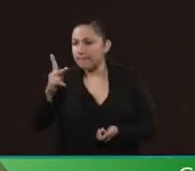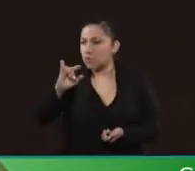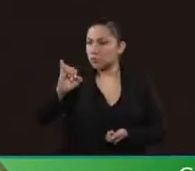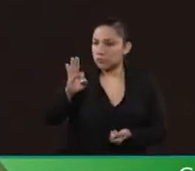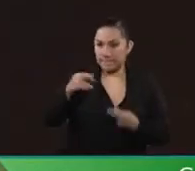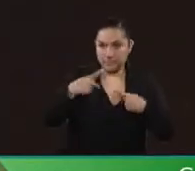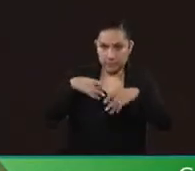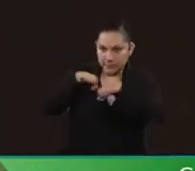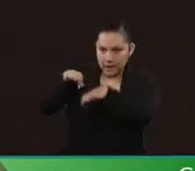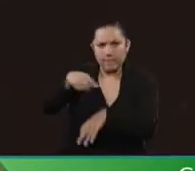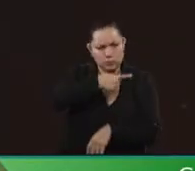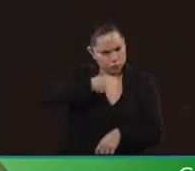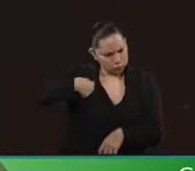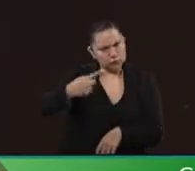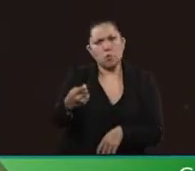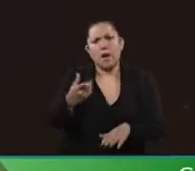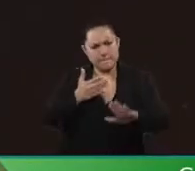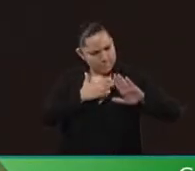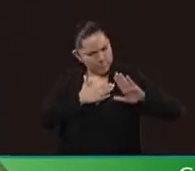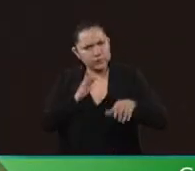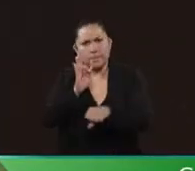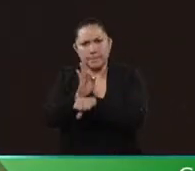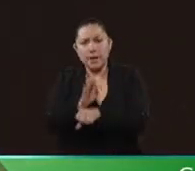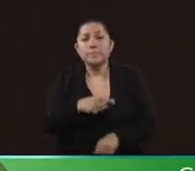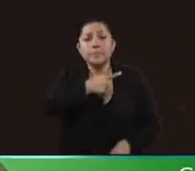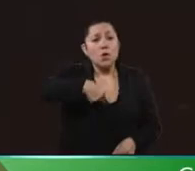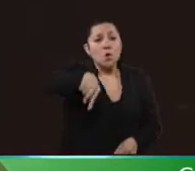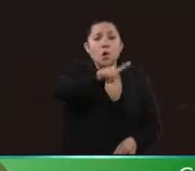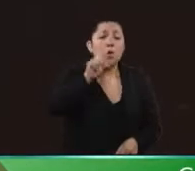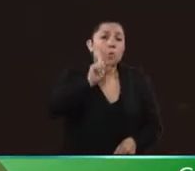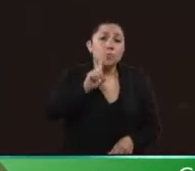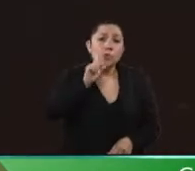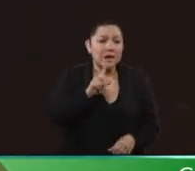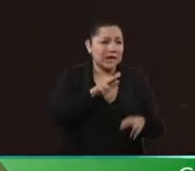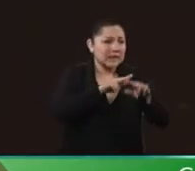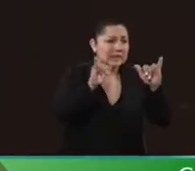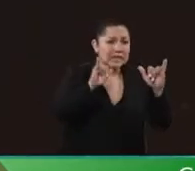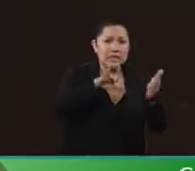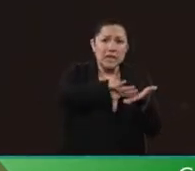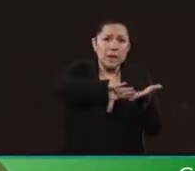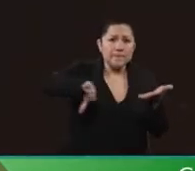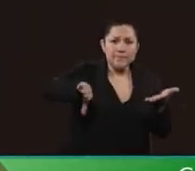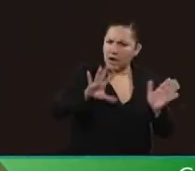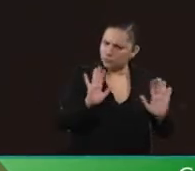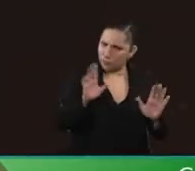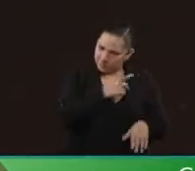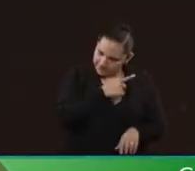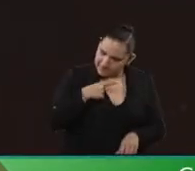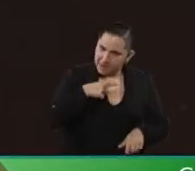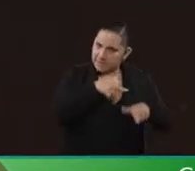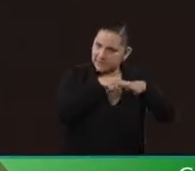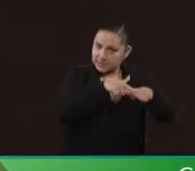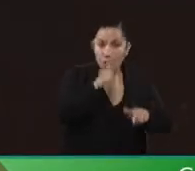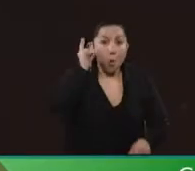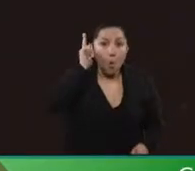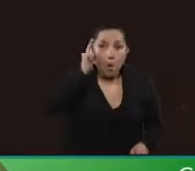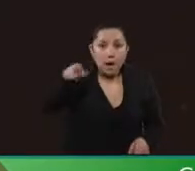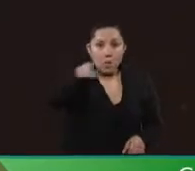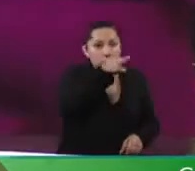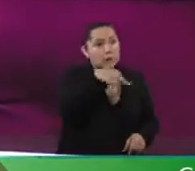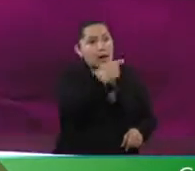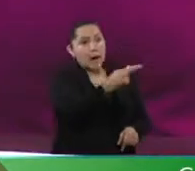mujeres nunca más sin mujeres y ojalá se lo puedan ustedes explicar a su presidenta de la República es cuo